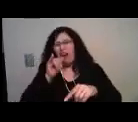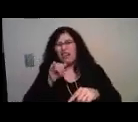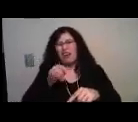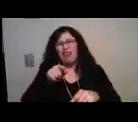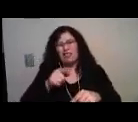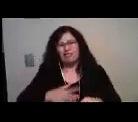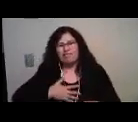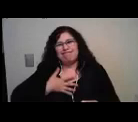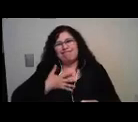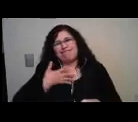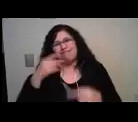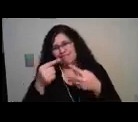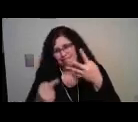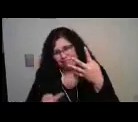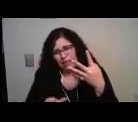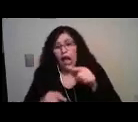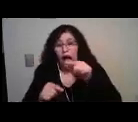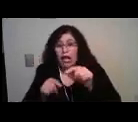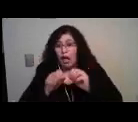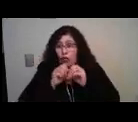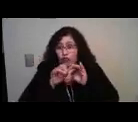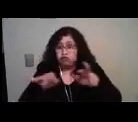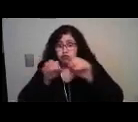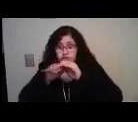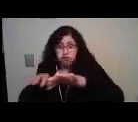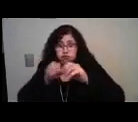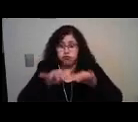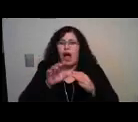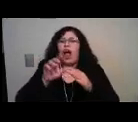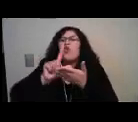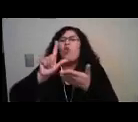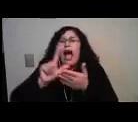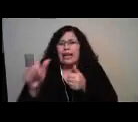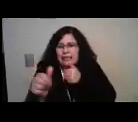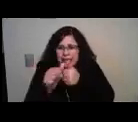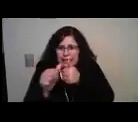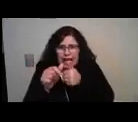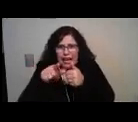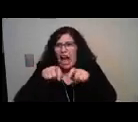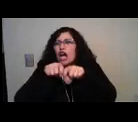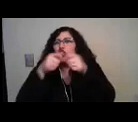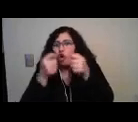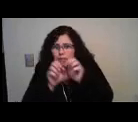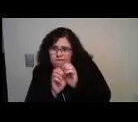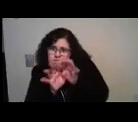comienza a invadir la región donde finalmente tiene que llevar